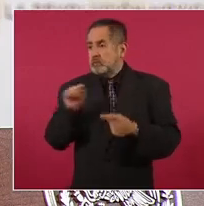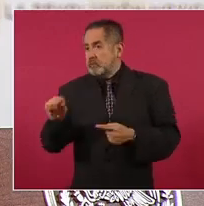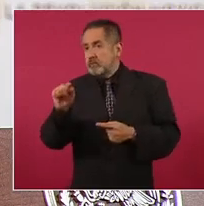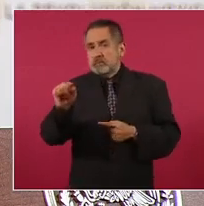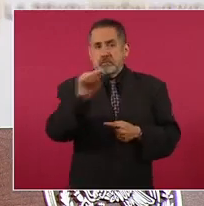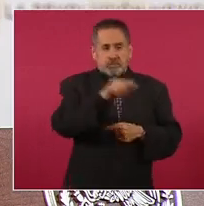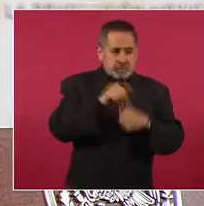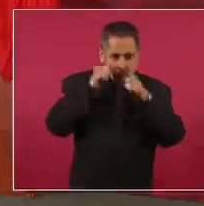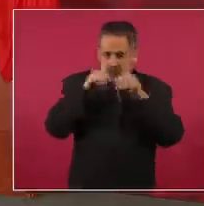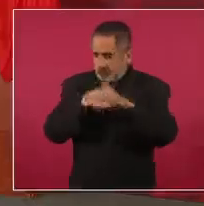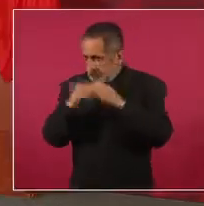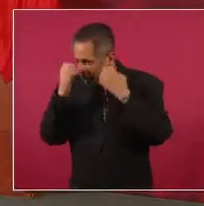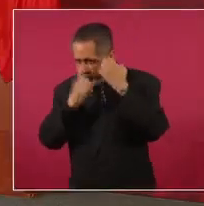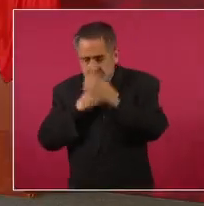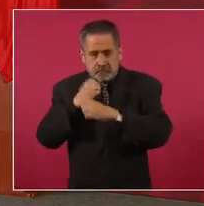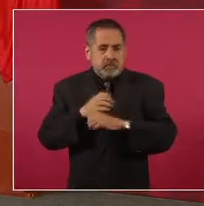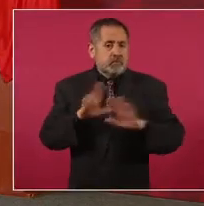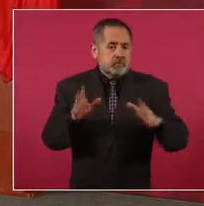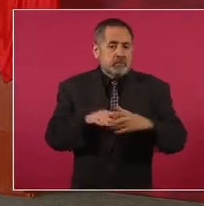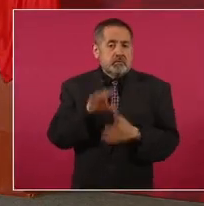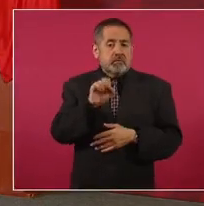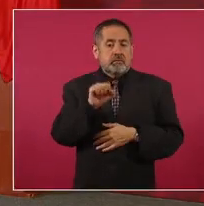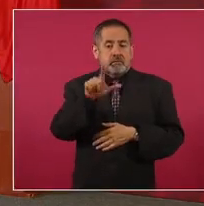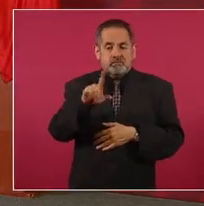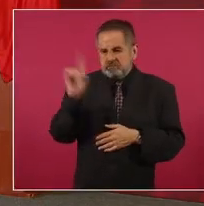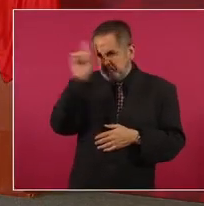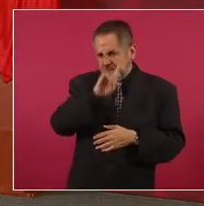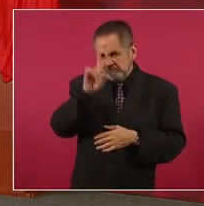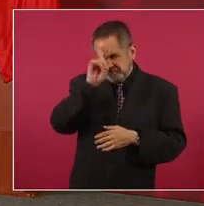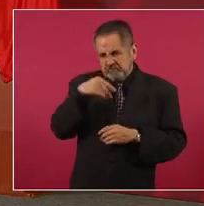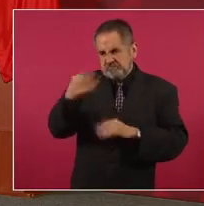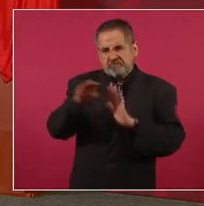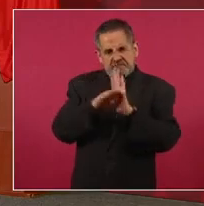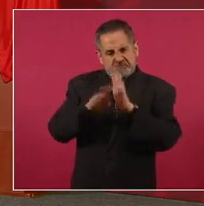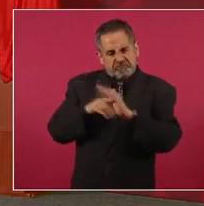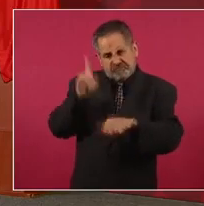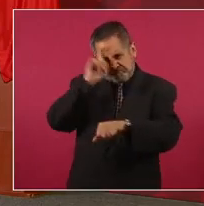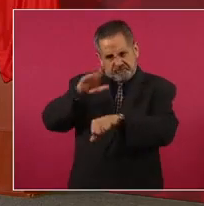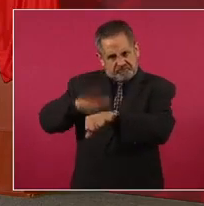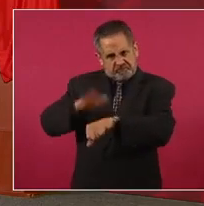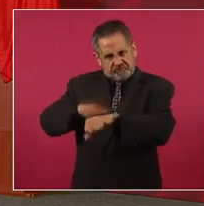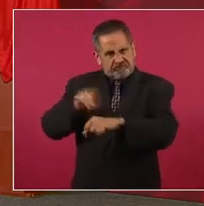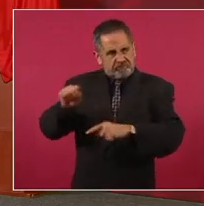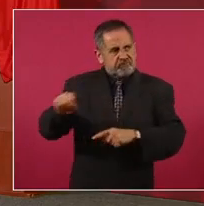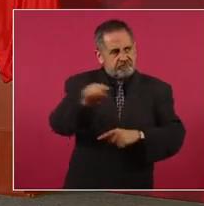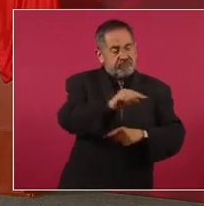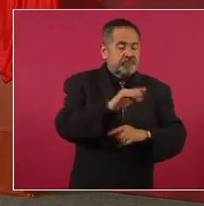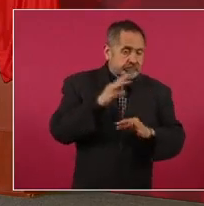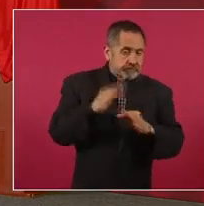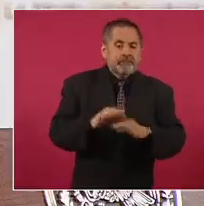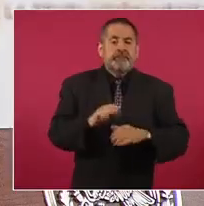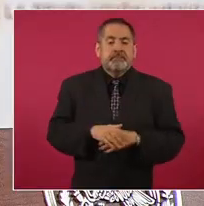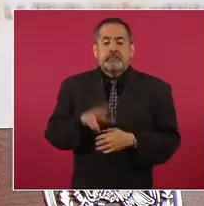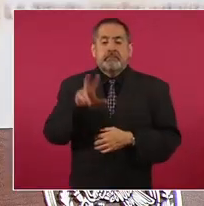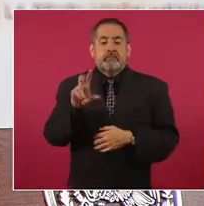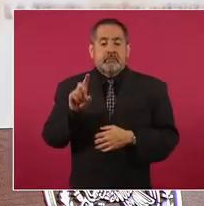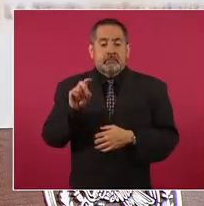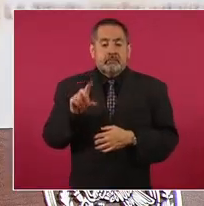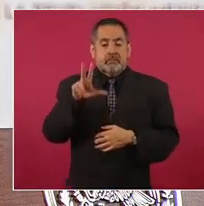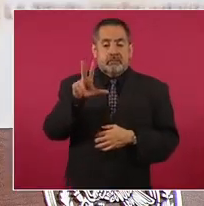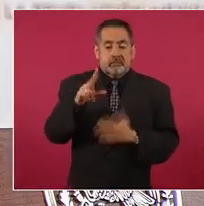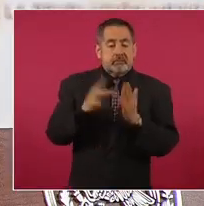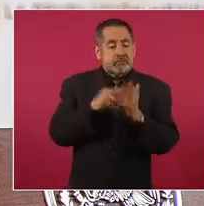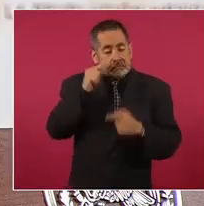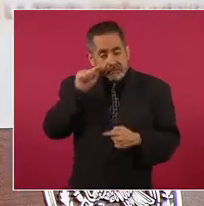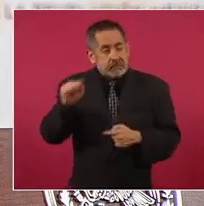han emitido 67 recomendaciones que se están cumpliendo puntualmente, se han documentado 38 casos